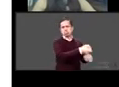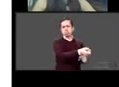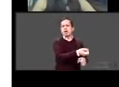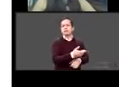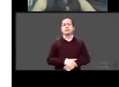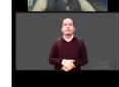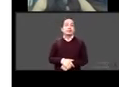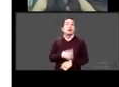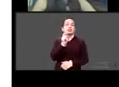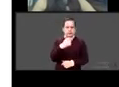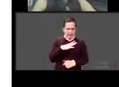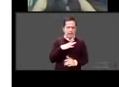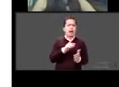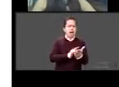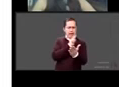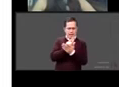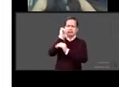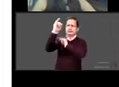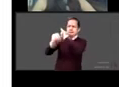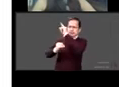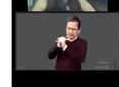la legislación internacional y nacional,